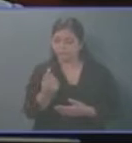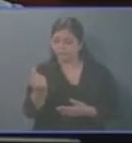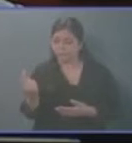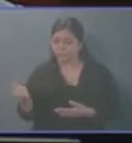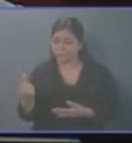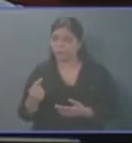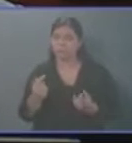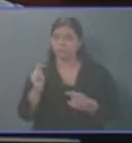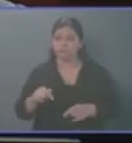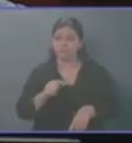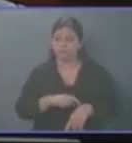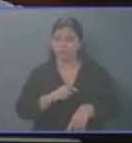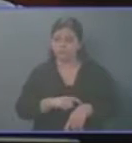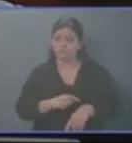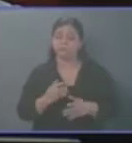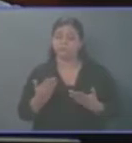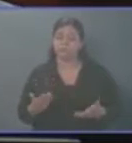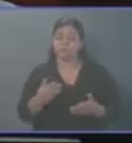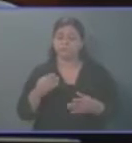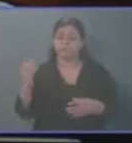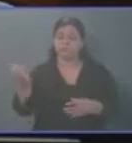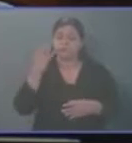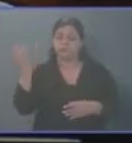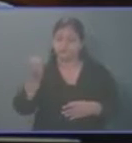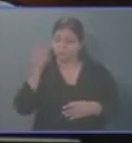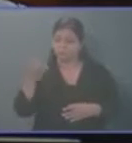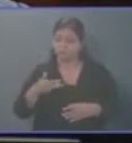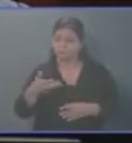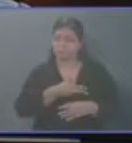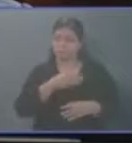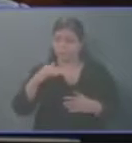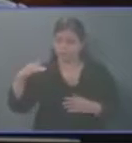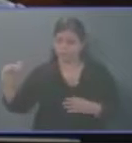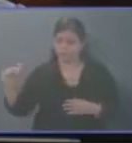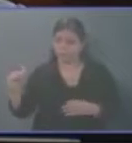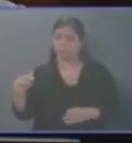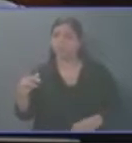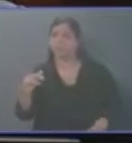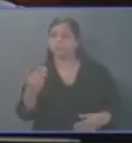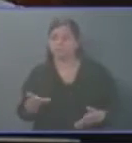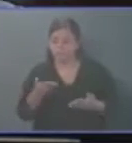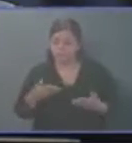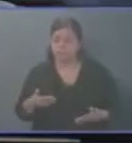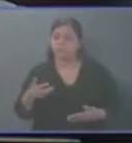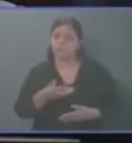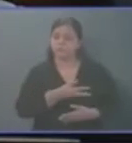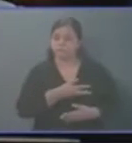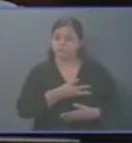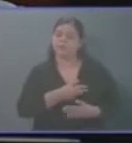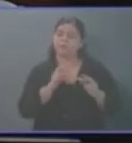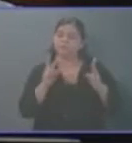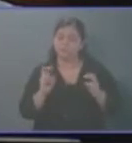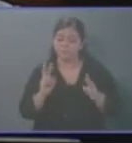cotizantes en estos momentos por el tema de urgencia que tenemos. Esto pues vendría a ayudar en el